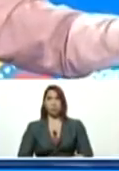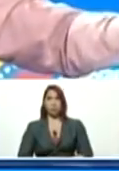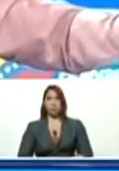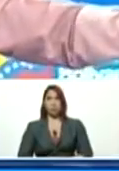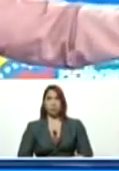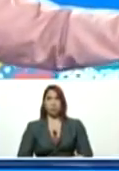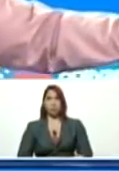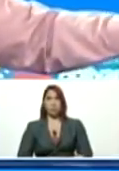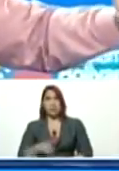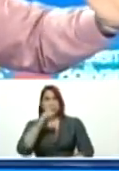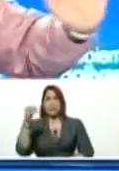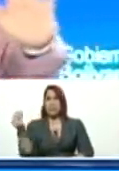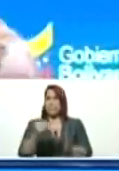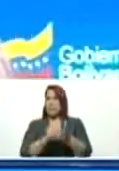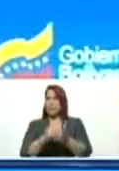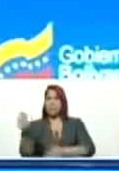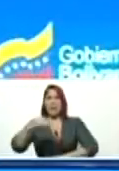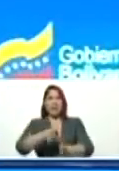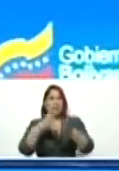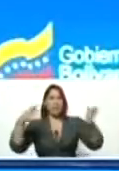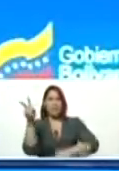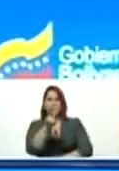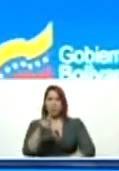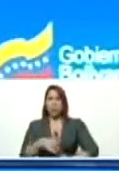cien veces más grande que venezuela